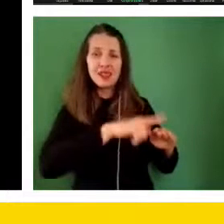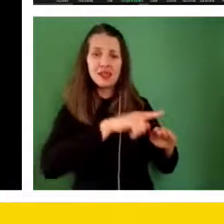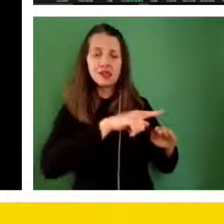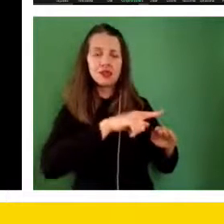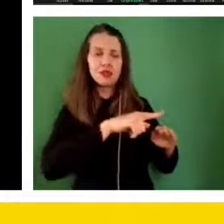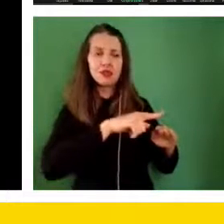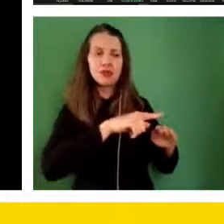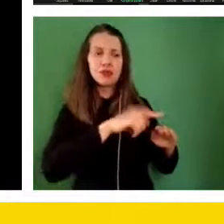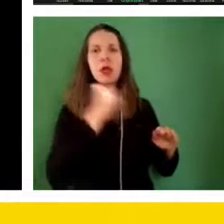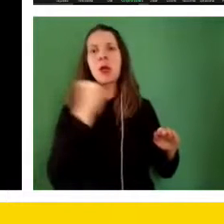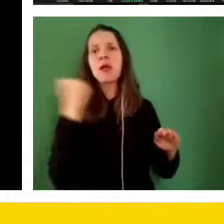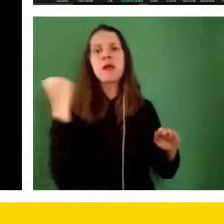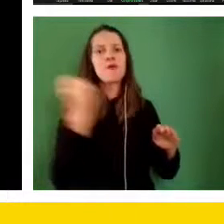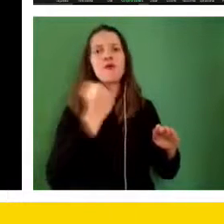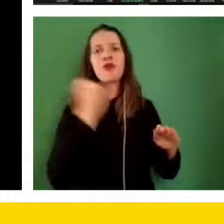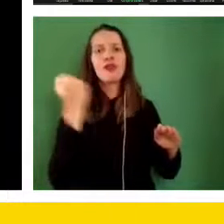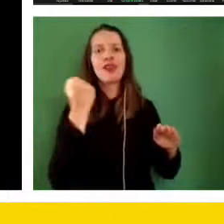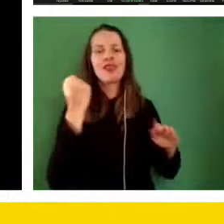pierde